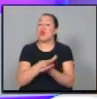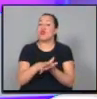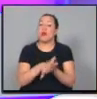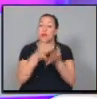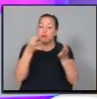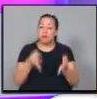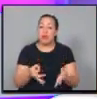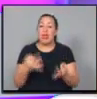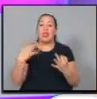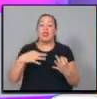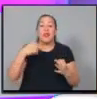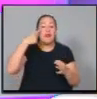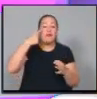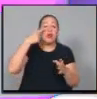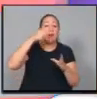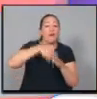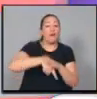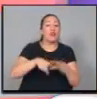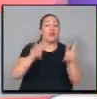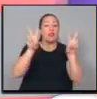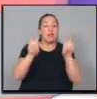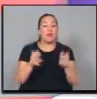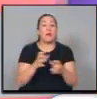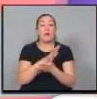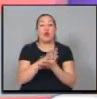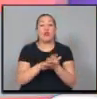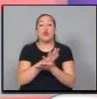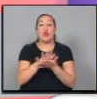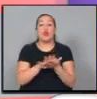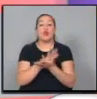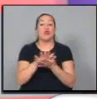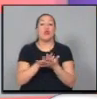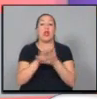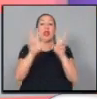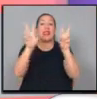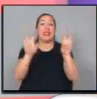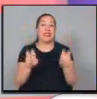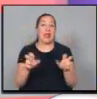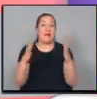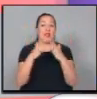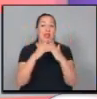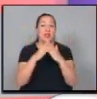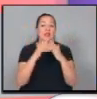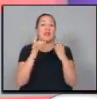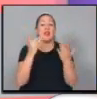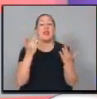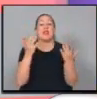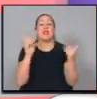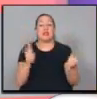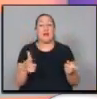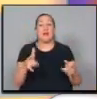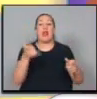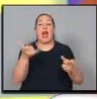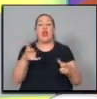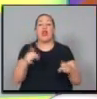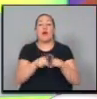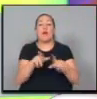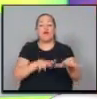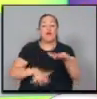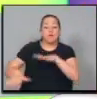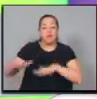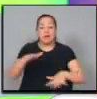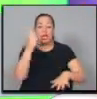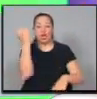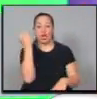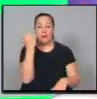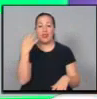que ir profundizando por este lado, ¿no? Obviamente porque solucionás la vida de mucha gente, tema vivienda, y obviamente, como decíamos, mueve la economía, que no es poco, Romy. Bueno, tenemos